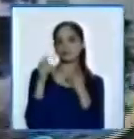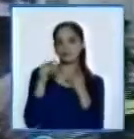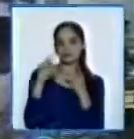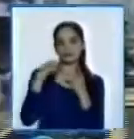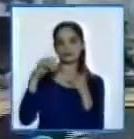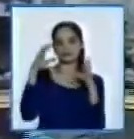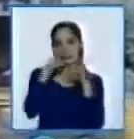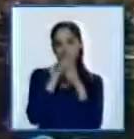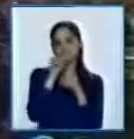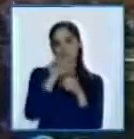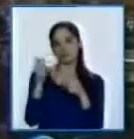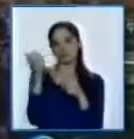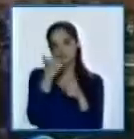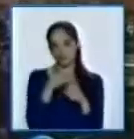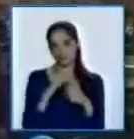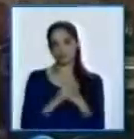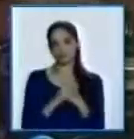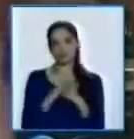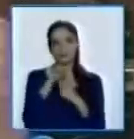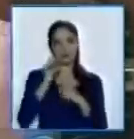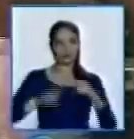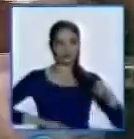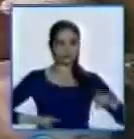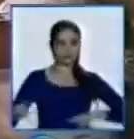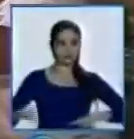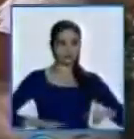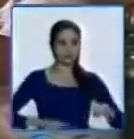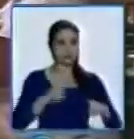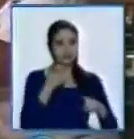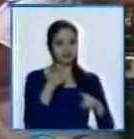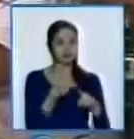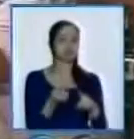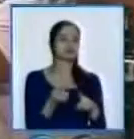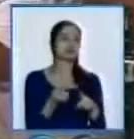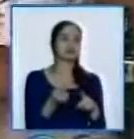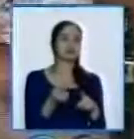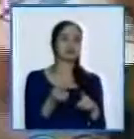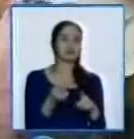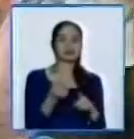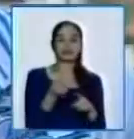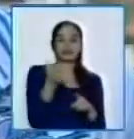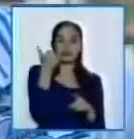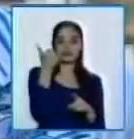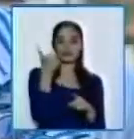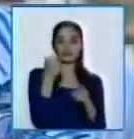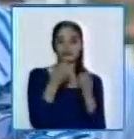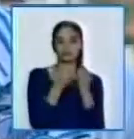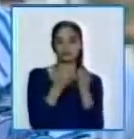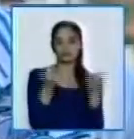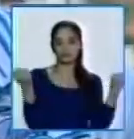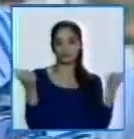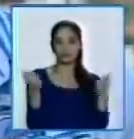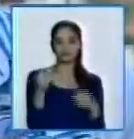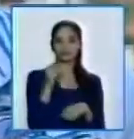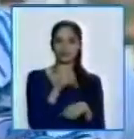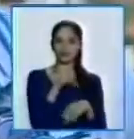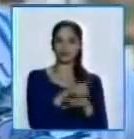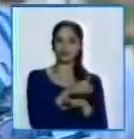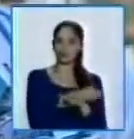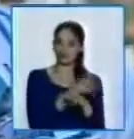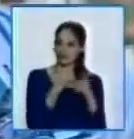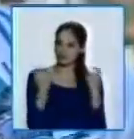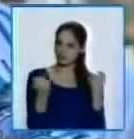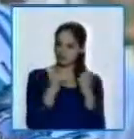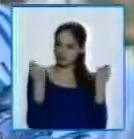por personas equivocadas. El administrador del lugar asegura que estuvieron al borde de la quiebra. Este es un negocio que ha sido muy calmado,